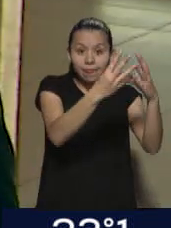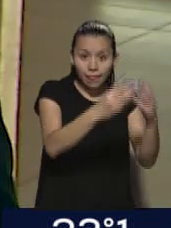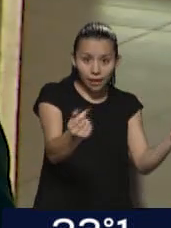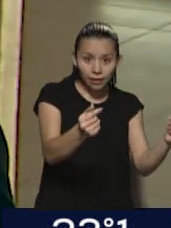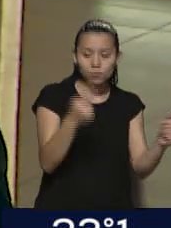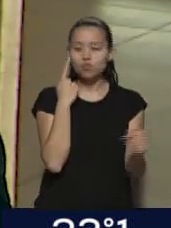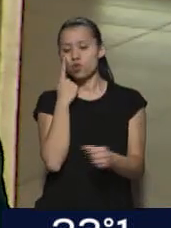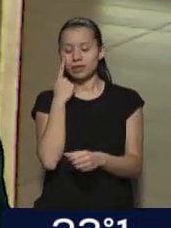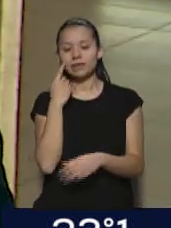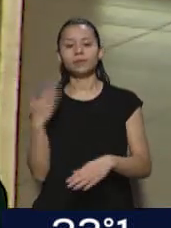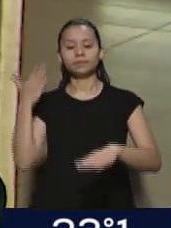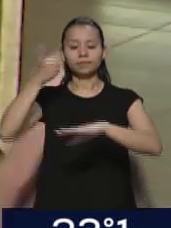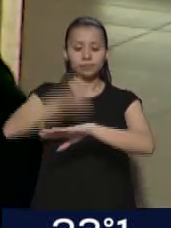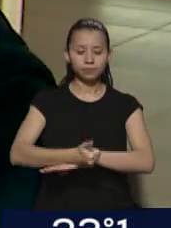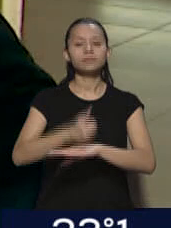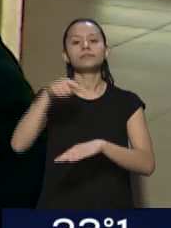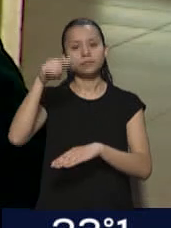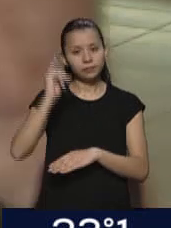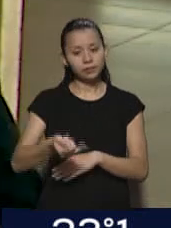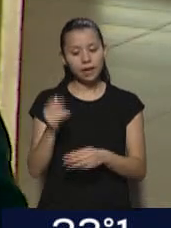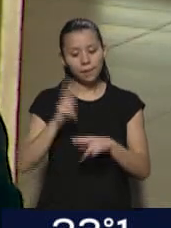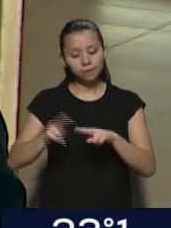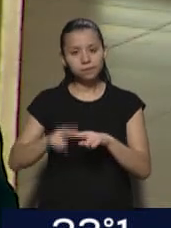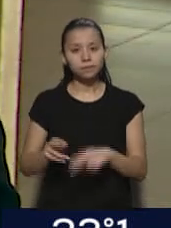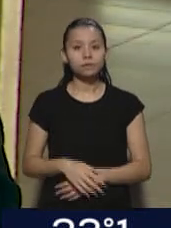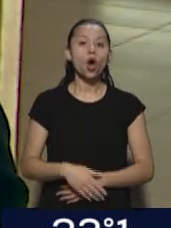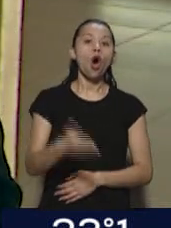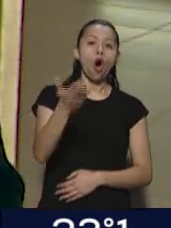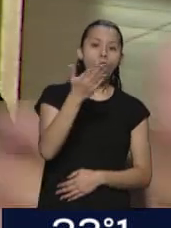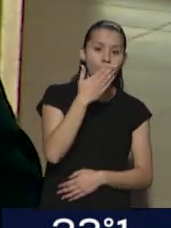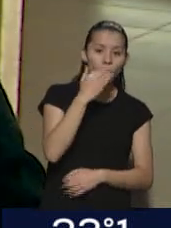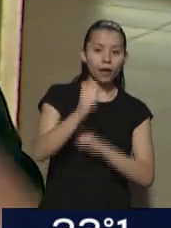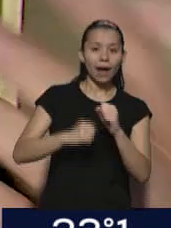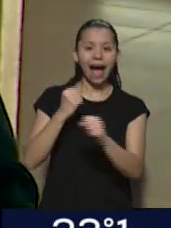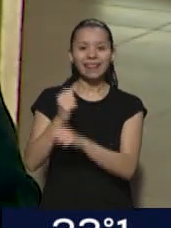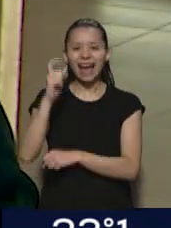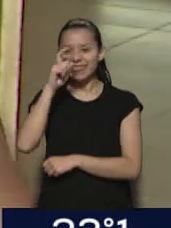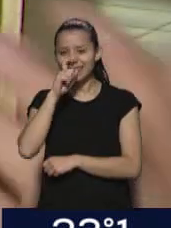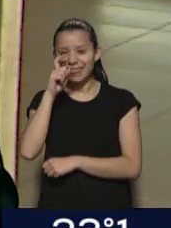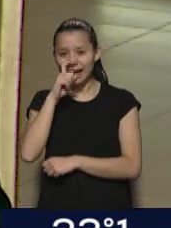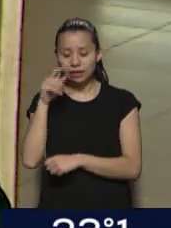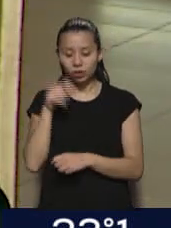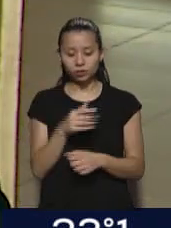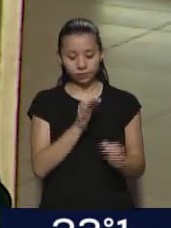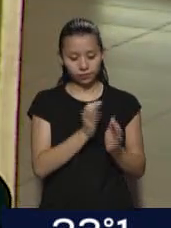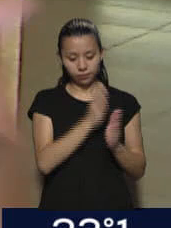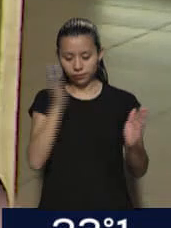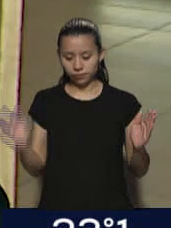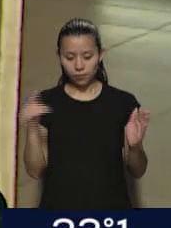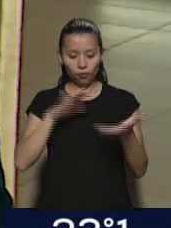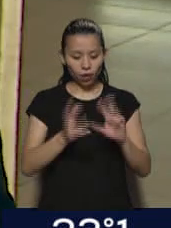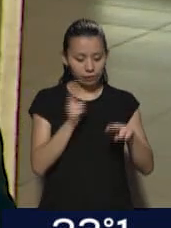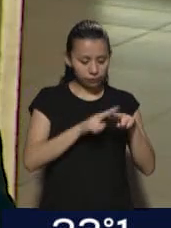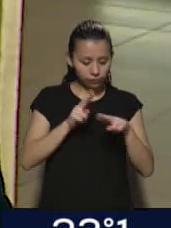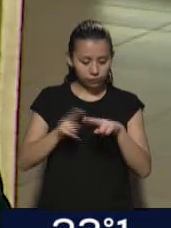municipio aborda todas esas reparaciones. De hecho, desde Córdoba hasta Entre Ríos, una vez que ya terminó, se asfaltó y se repararon las redes y se